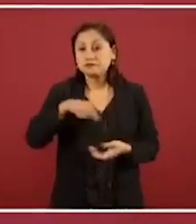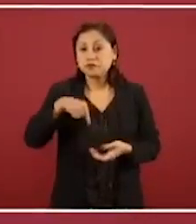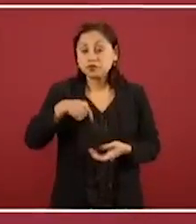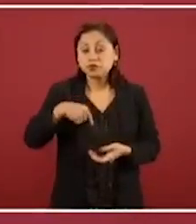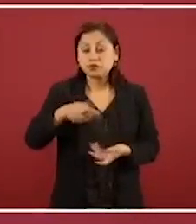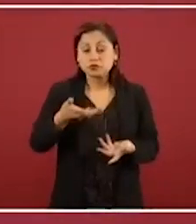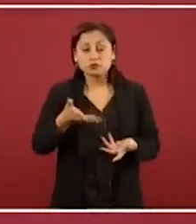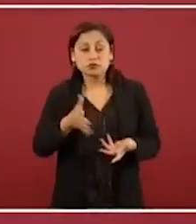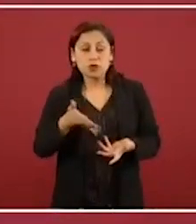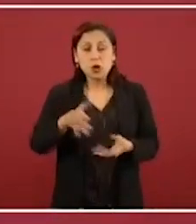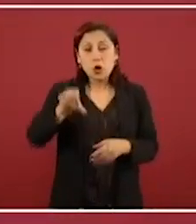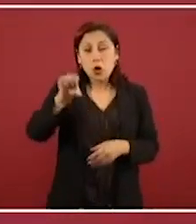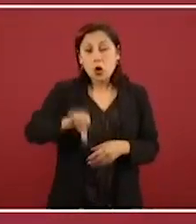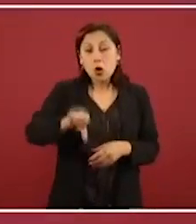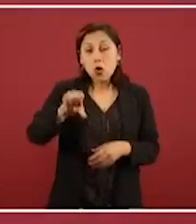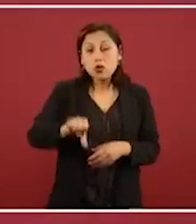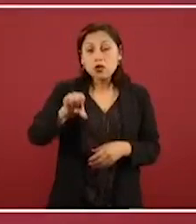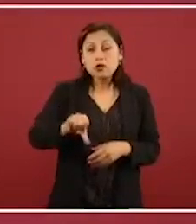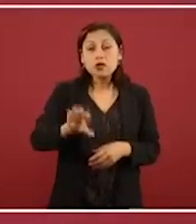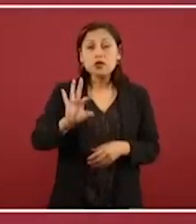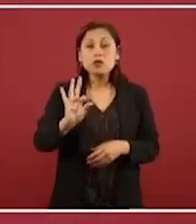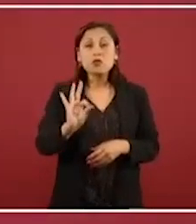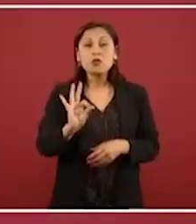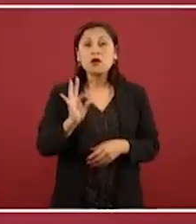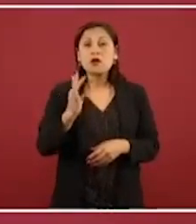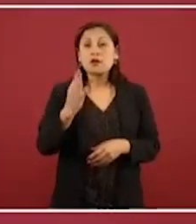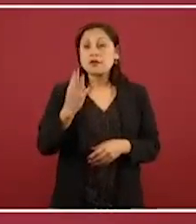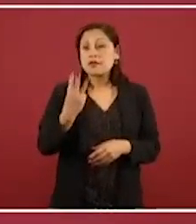estar en